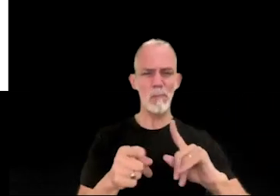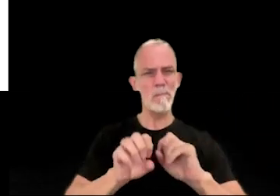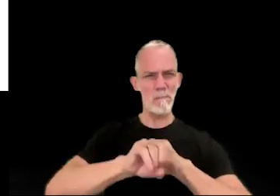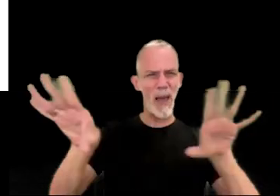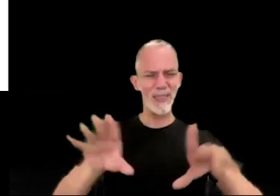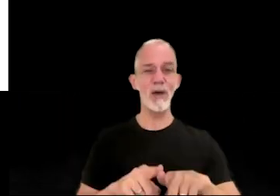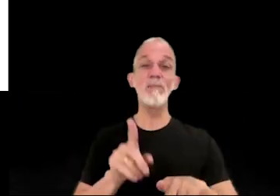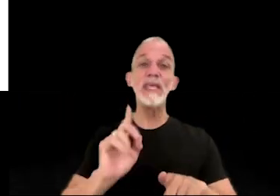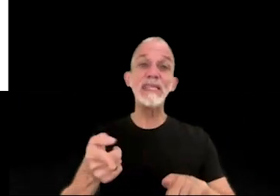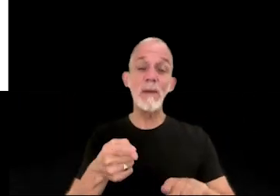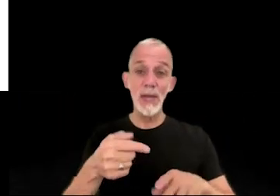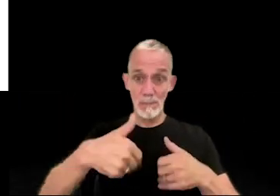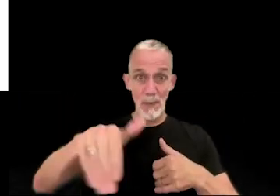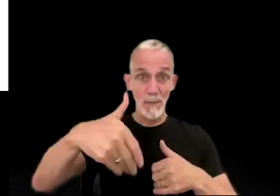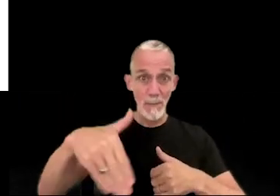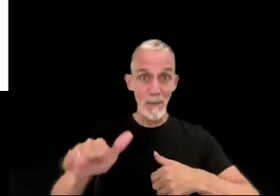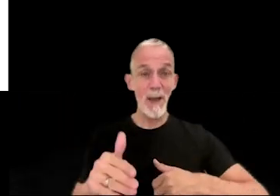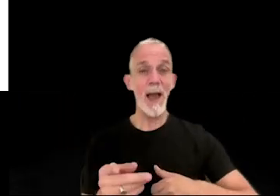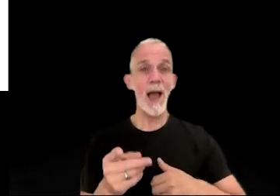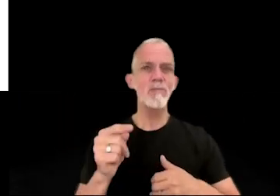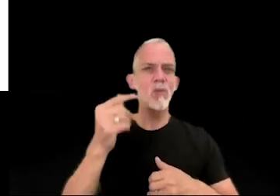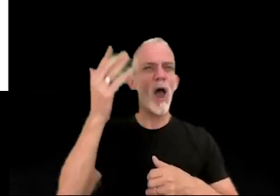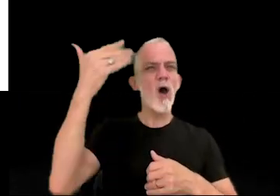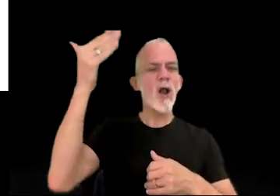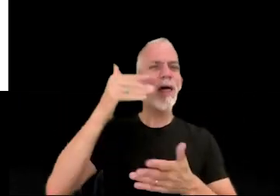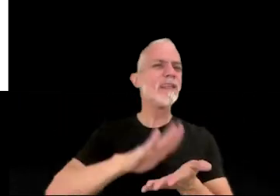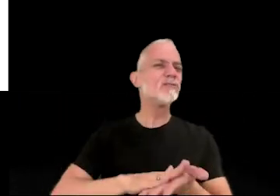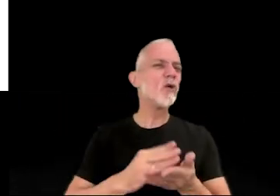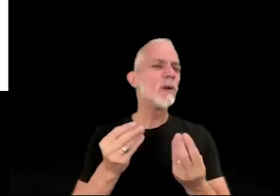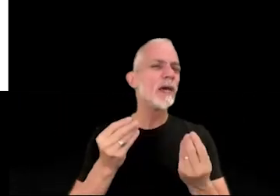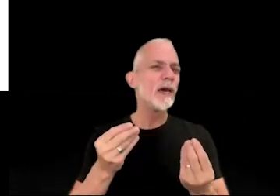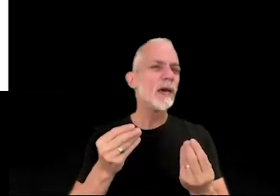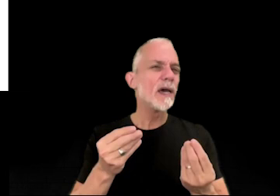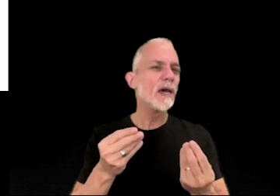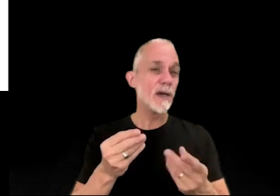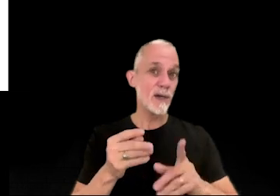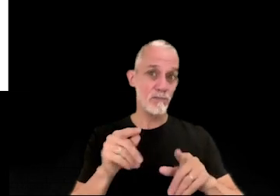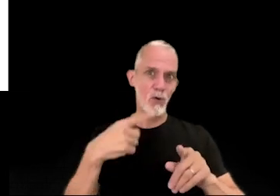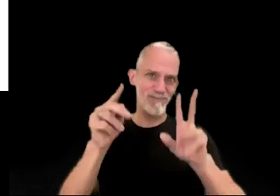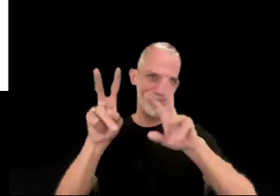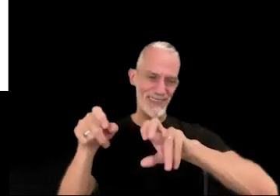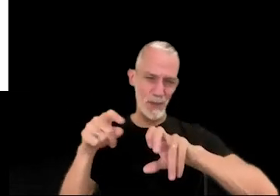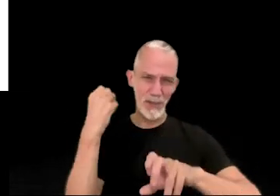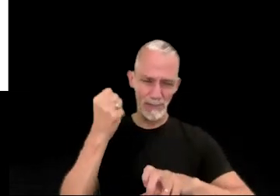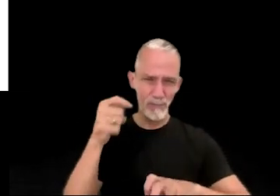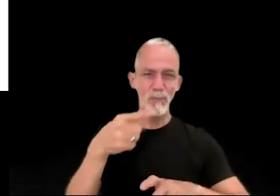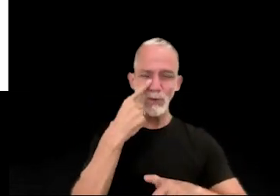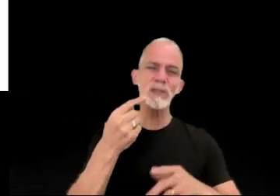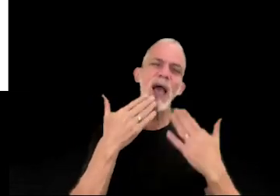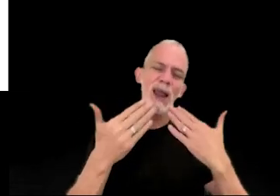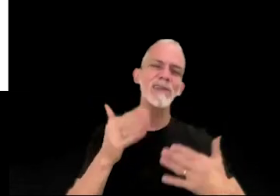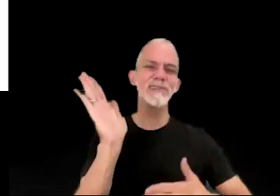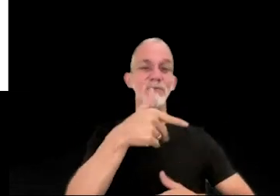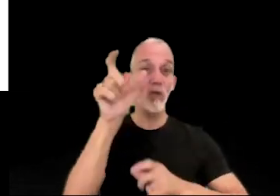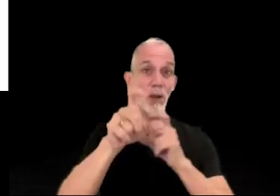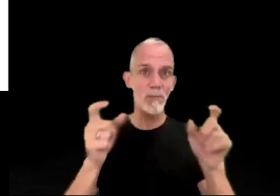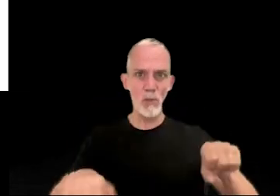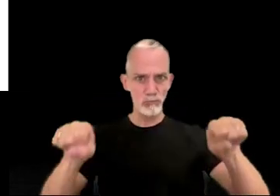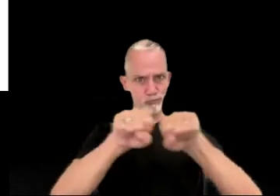a también a hacer una jornada de blanqueo. Así que bueno, les agradecemos a todos los participantes que